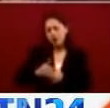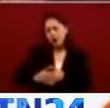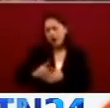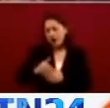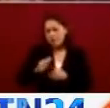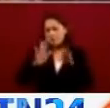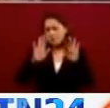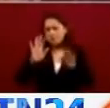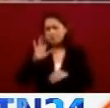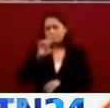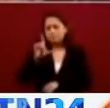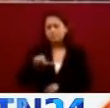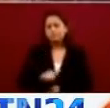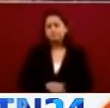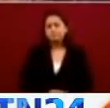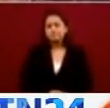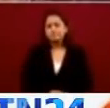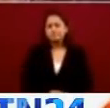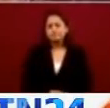Queremos